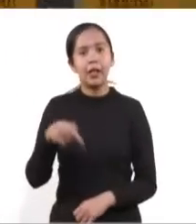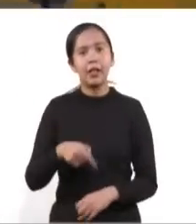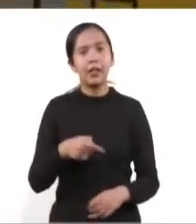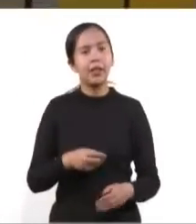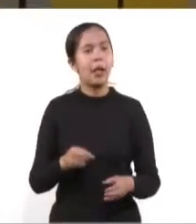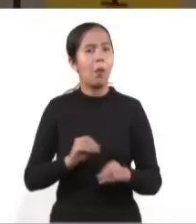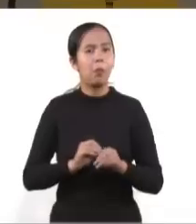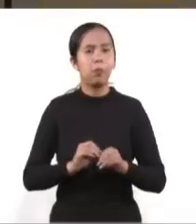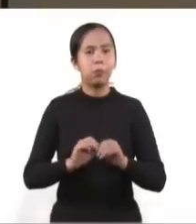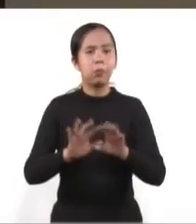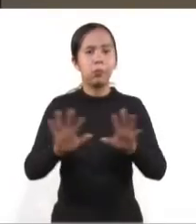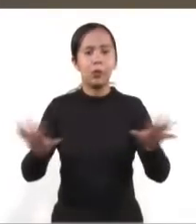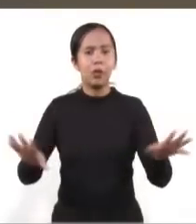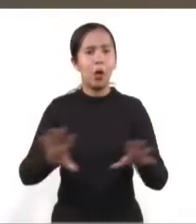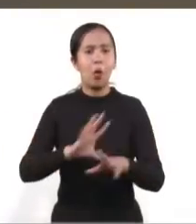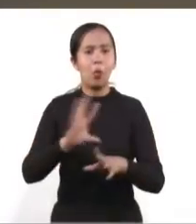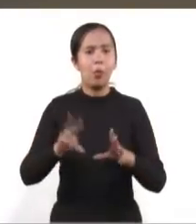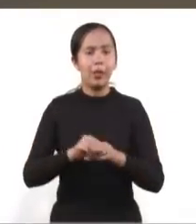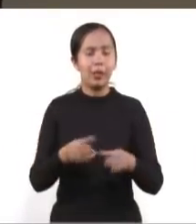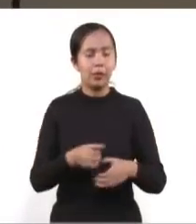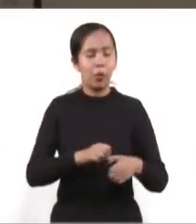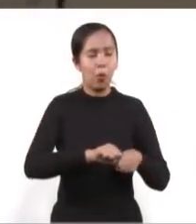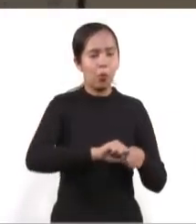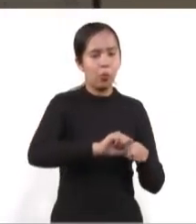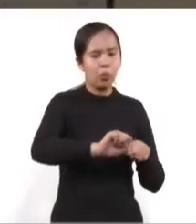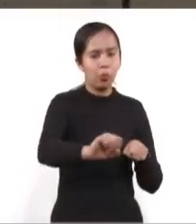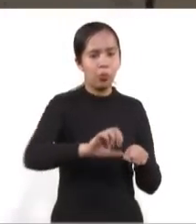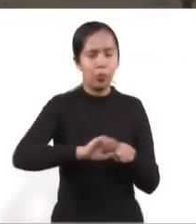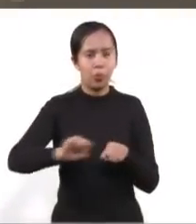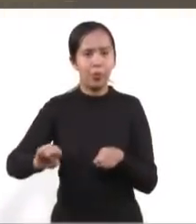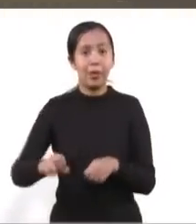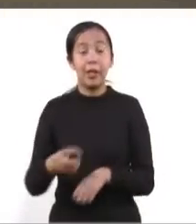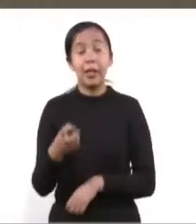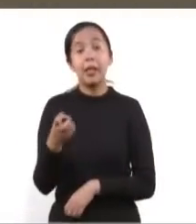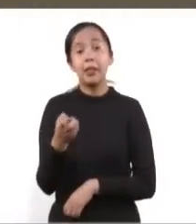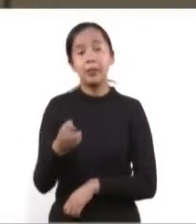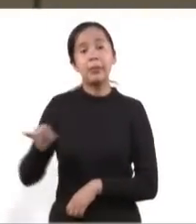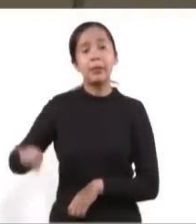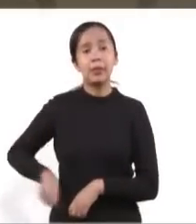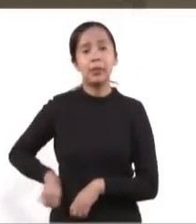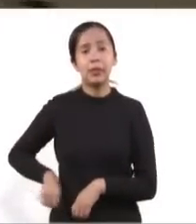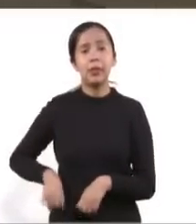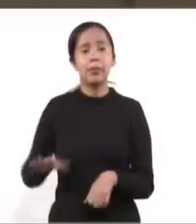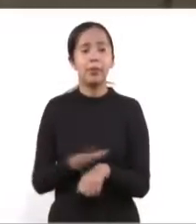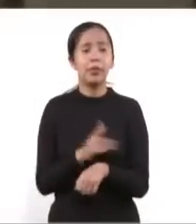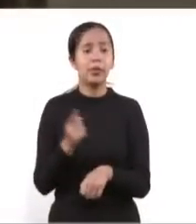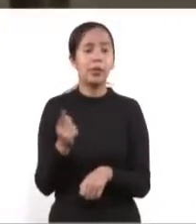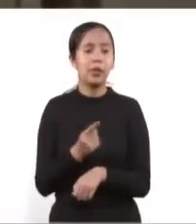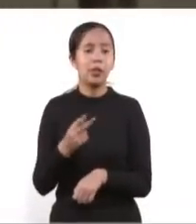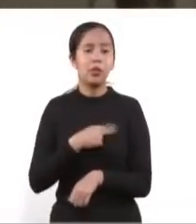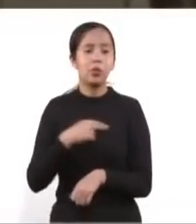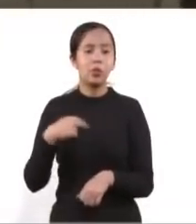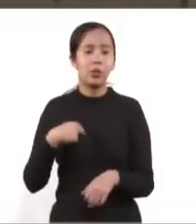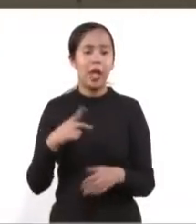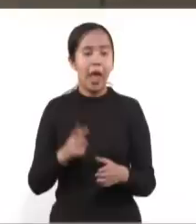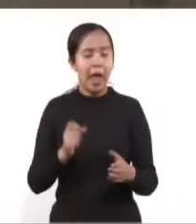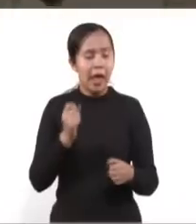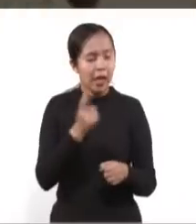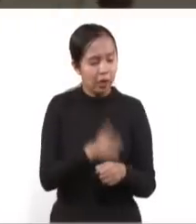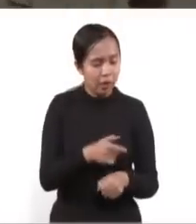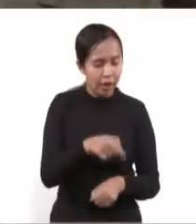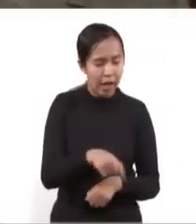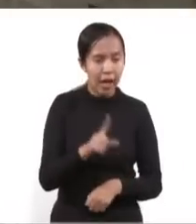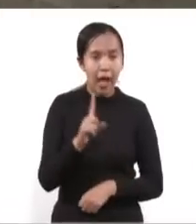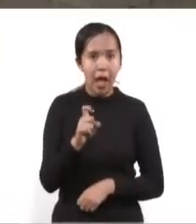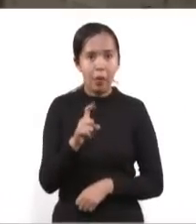distribución de todo el cableado. Ese sótano fue todo un tema, hacerlo fue muy interesante porque encontramos el agua a 1 metro, excavamos a 8 y